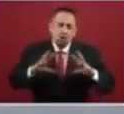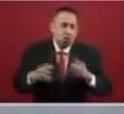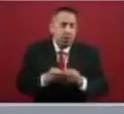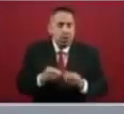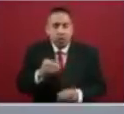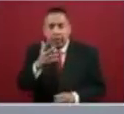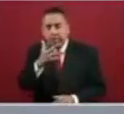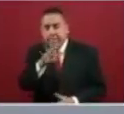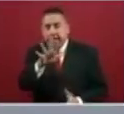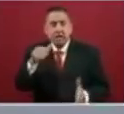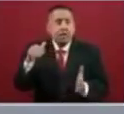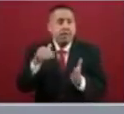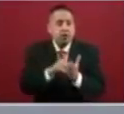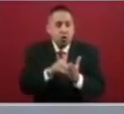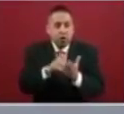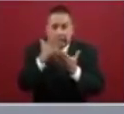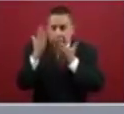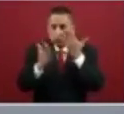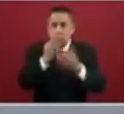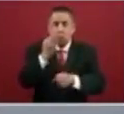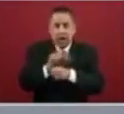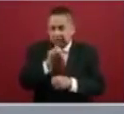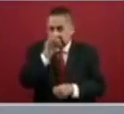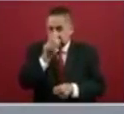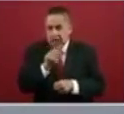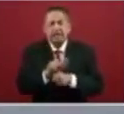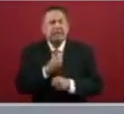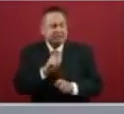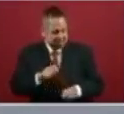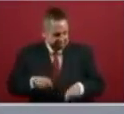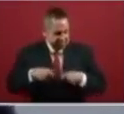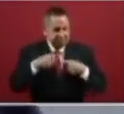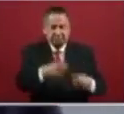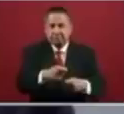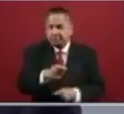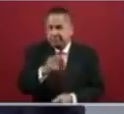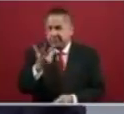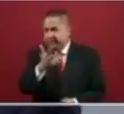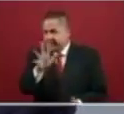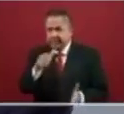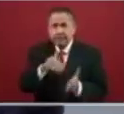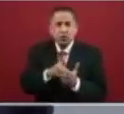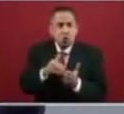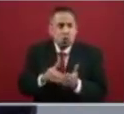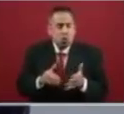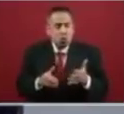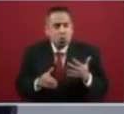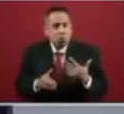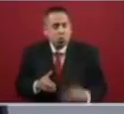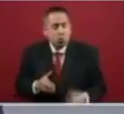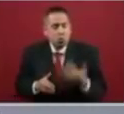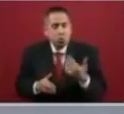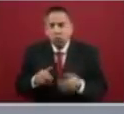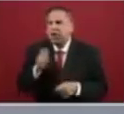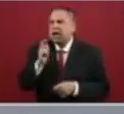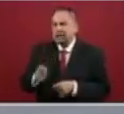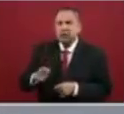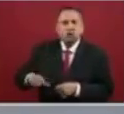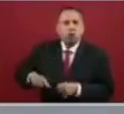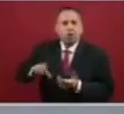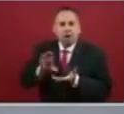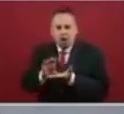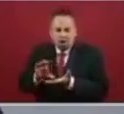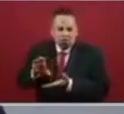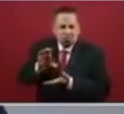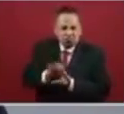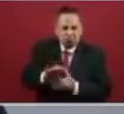10,000,000 de estudiantes, lo que significará para este año una inversión